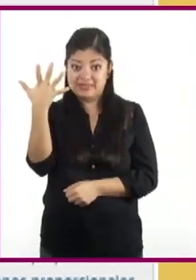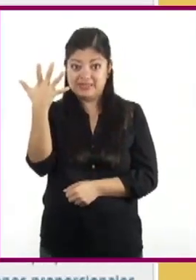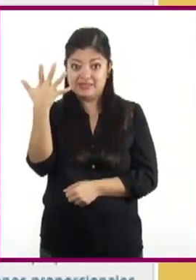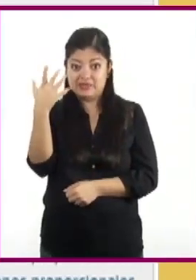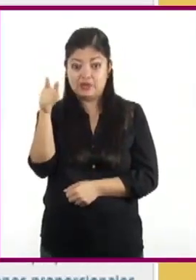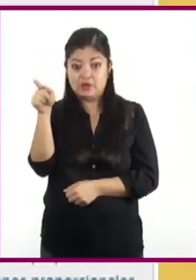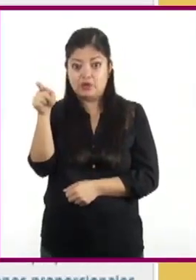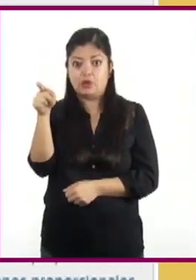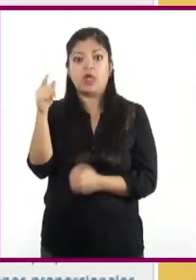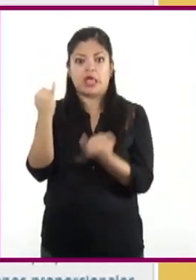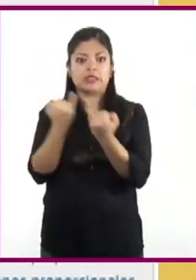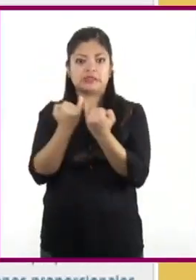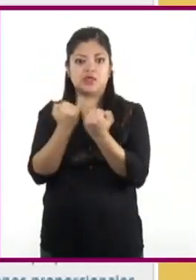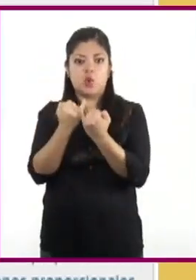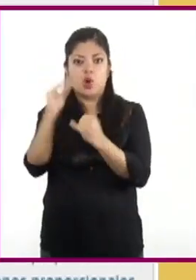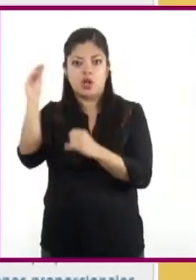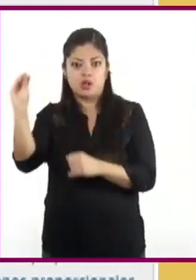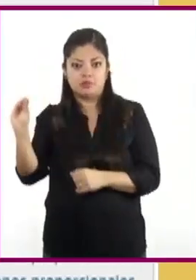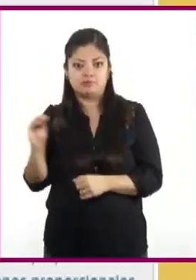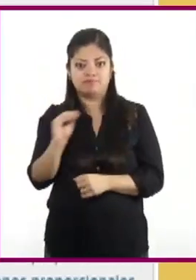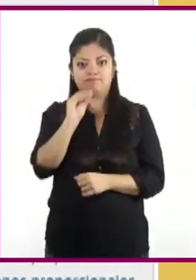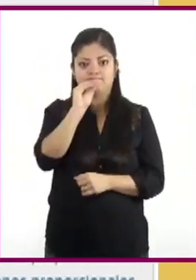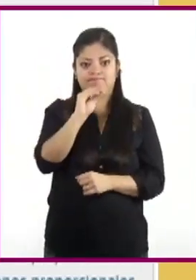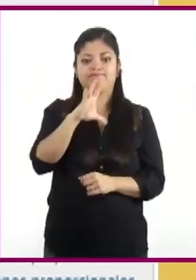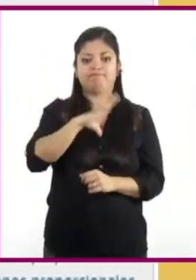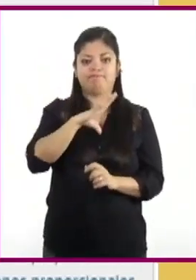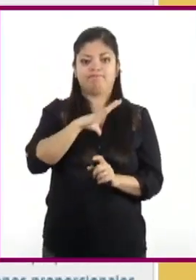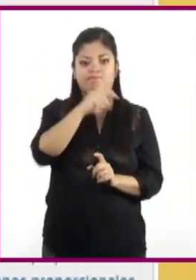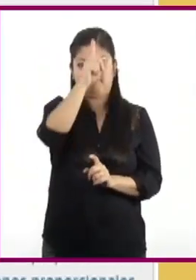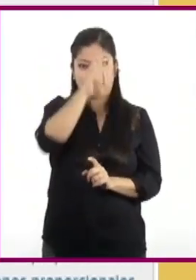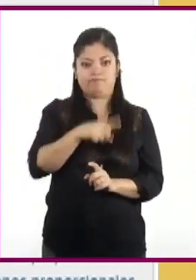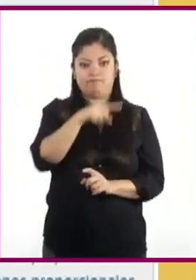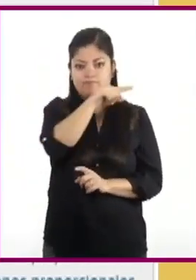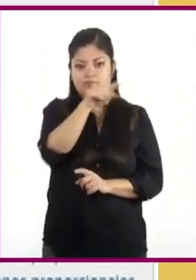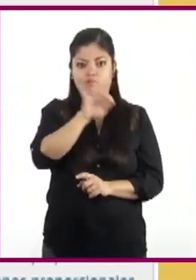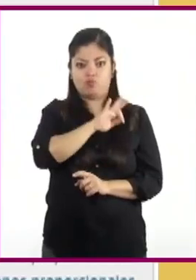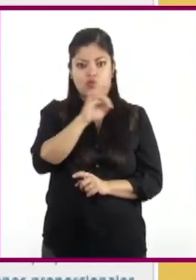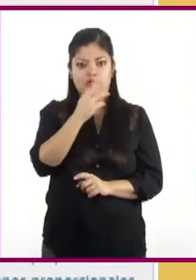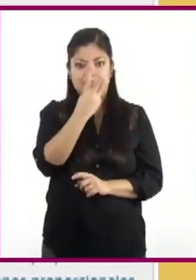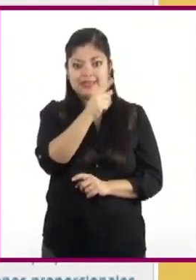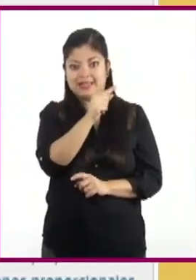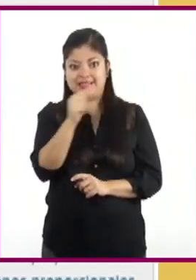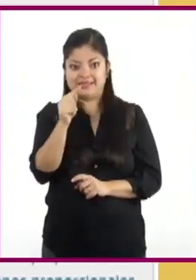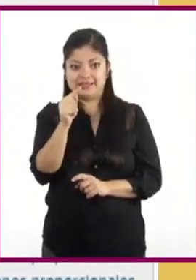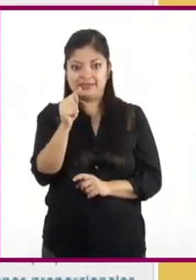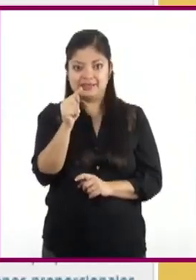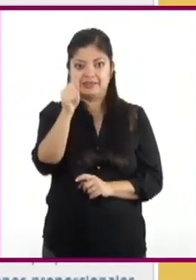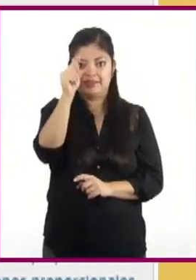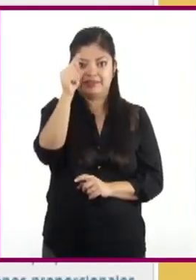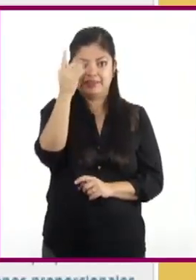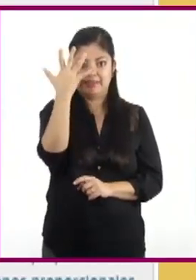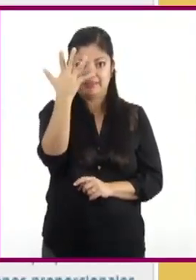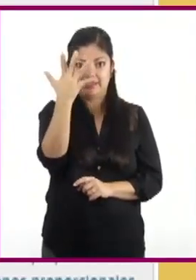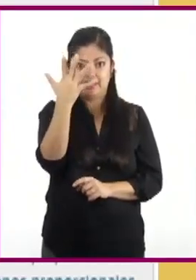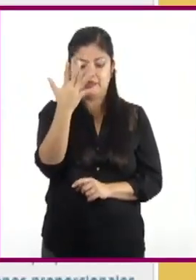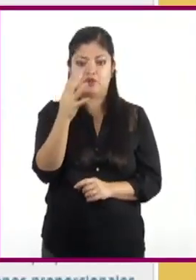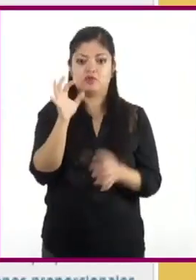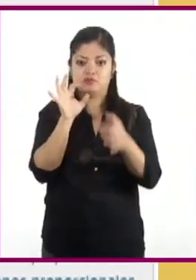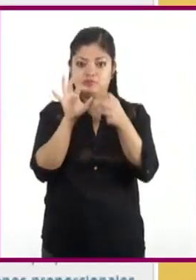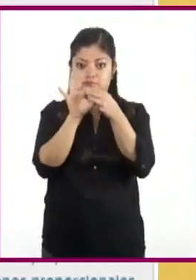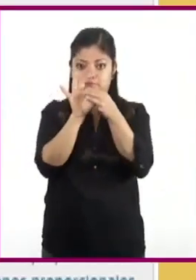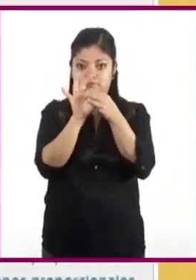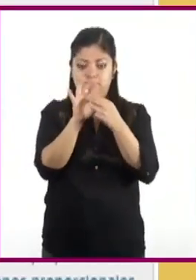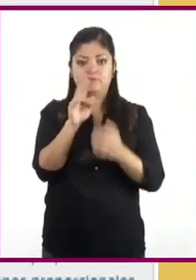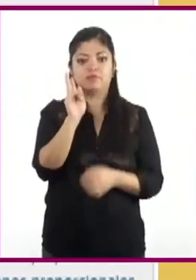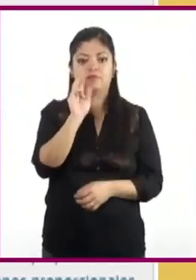3,5 está en la gráfica de mi relación. La gráfica de mi relación proporcional, por lo